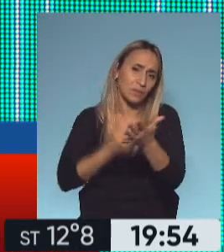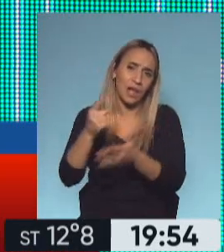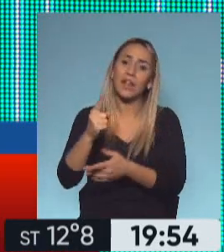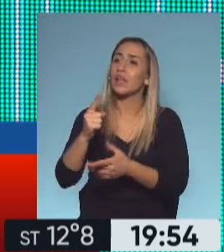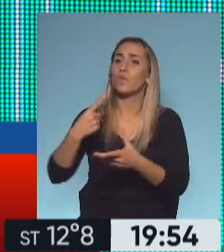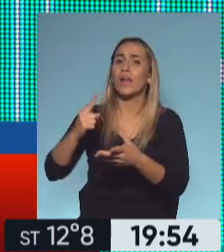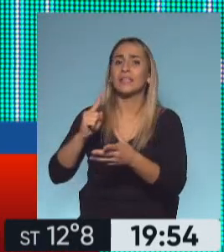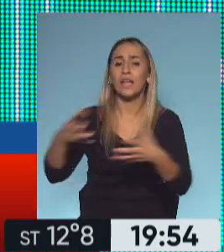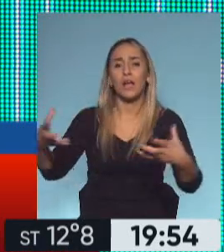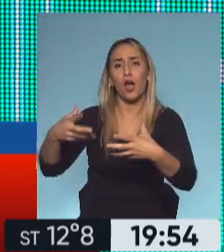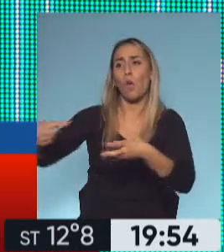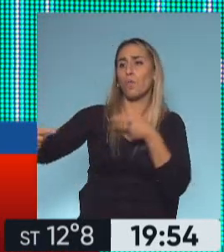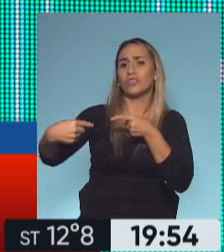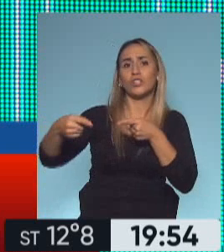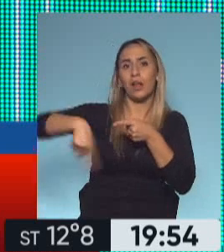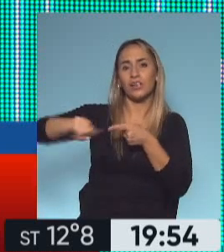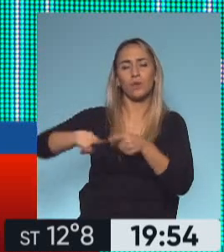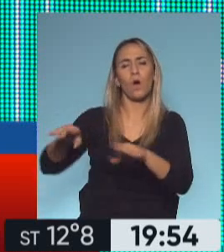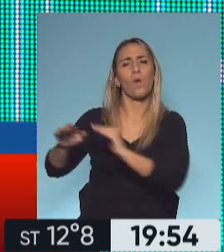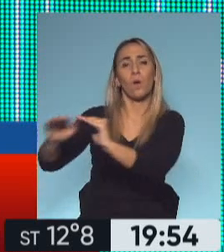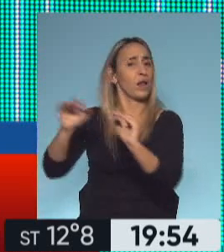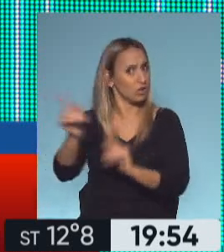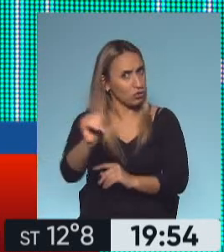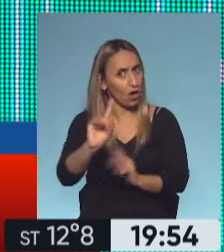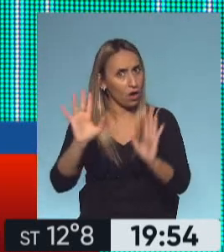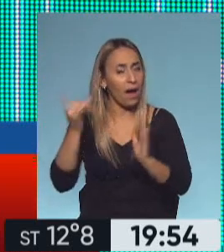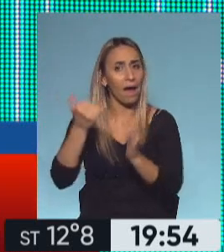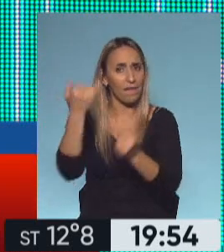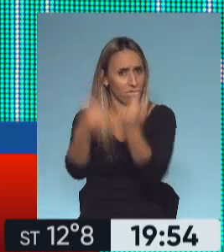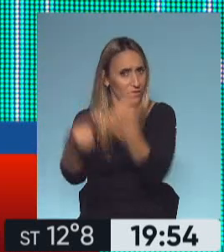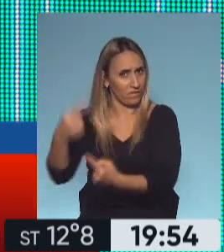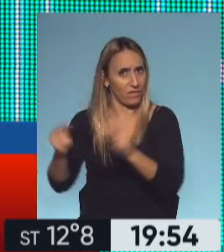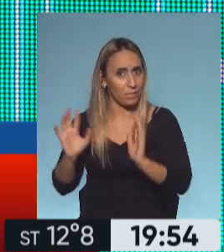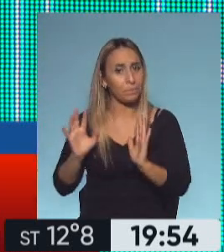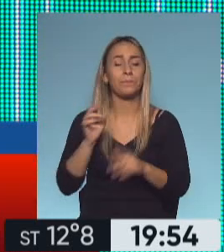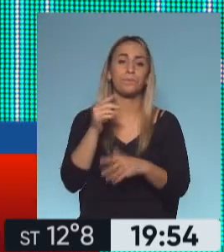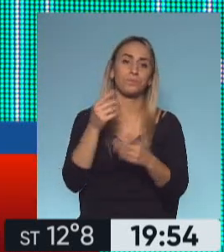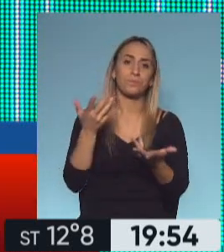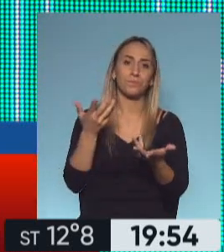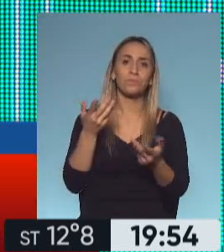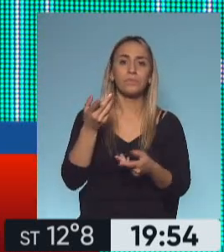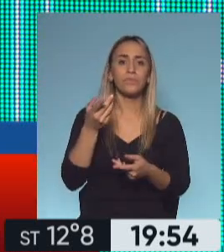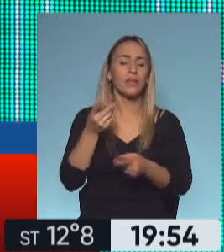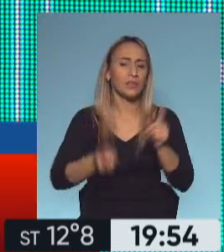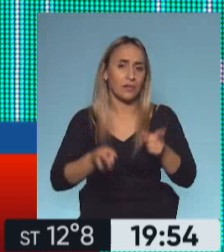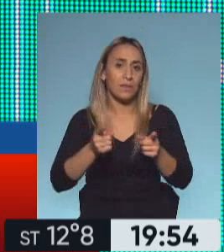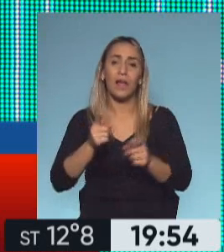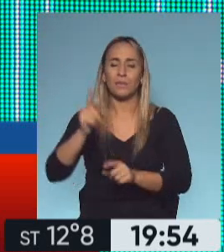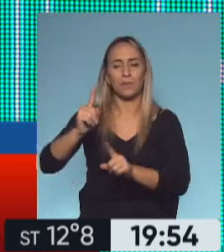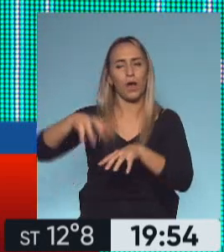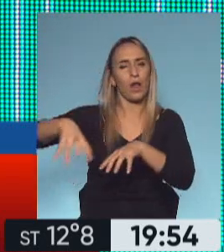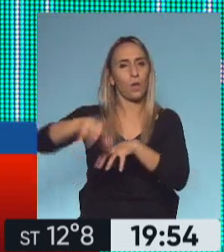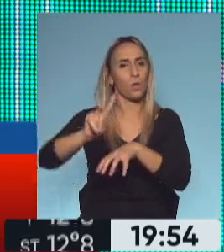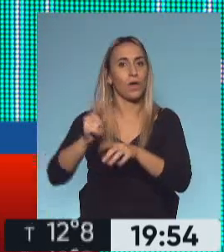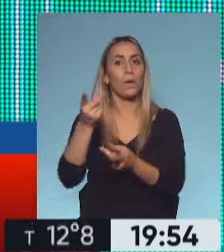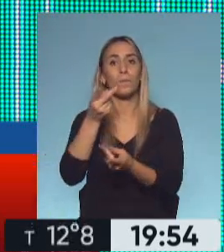en la Argentina actúan de la misma manera, pero también siendo muy vehemente y muy claro con aquellos, como decís vos, que permanentemente van elevando el precio de la canasta básica de alimentos.